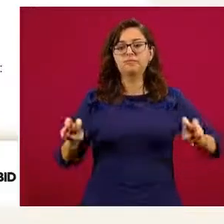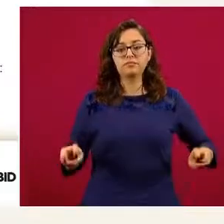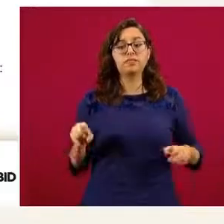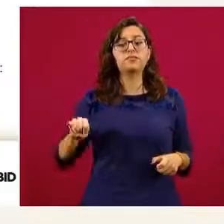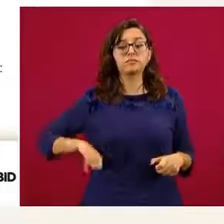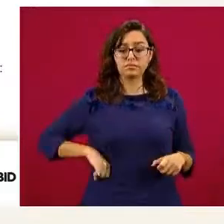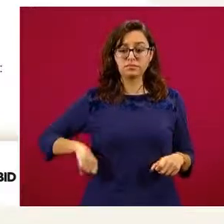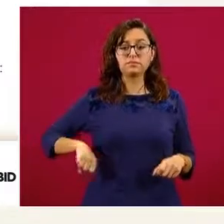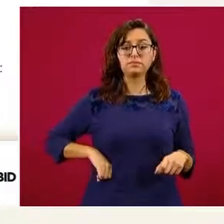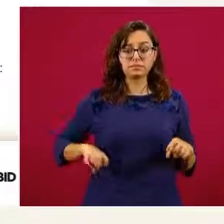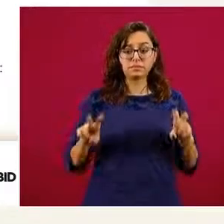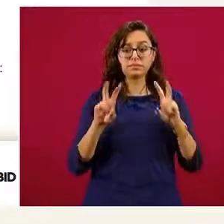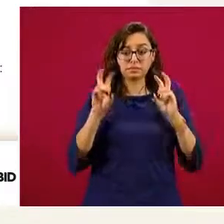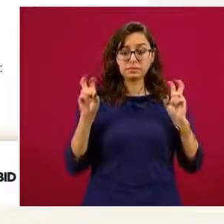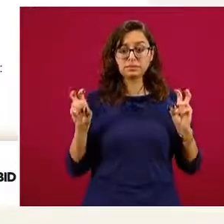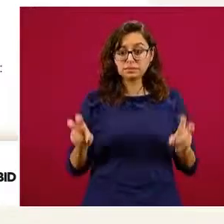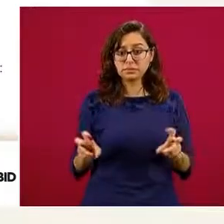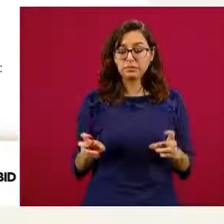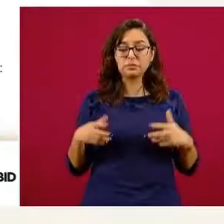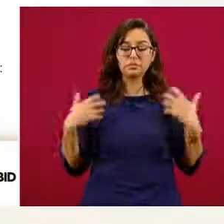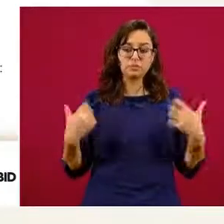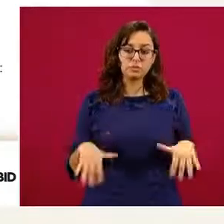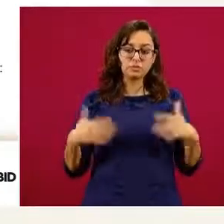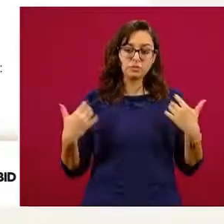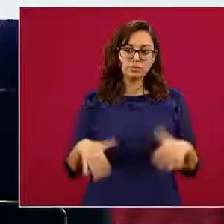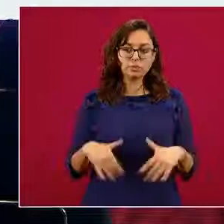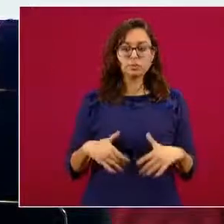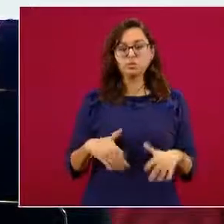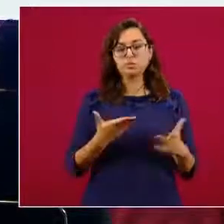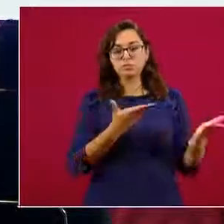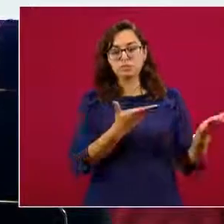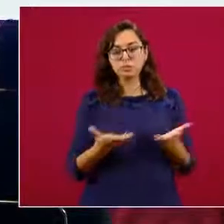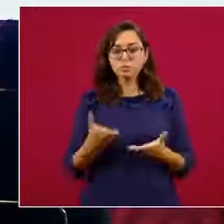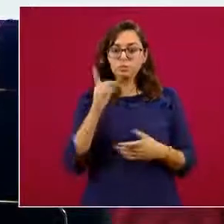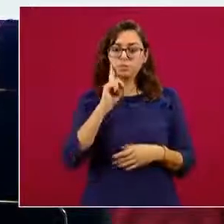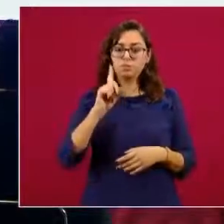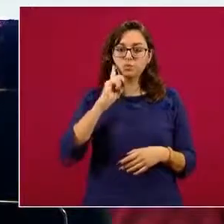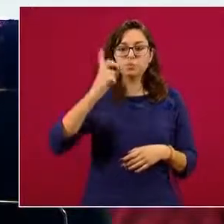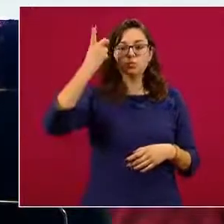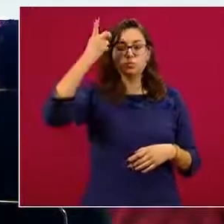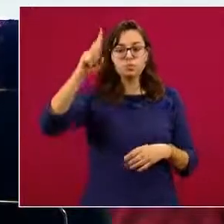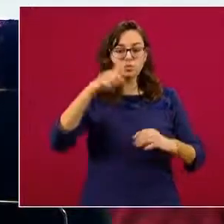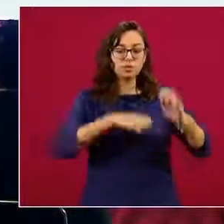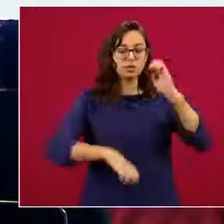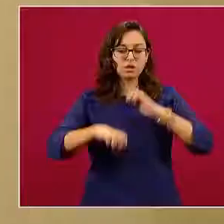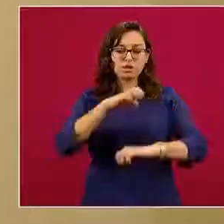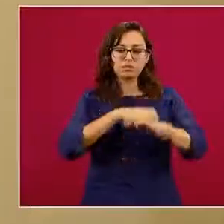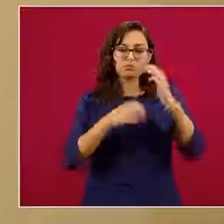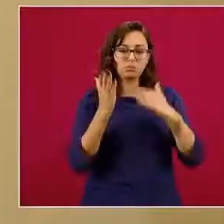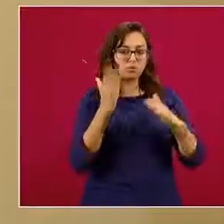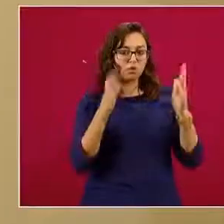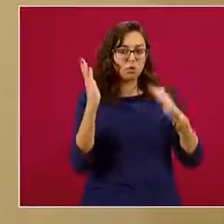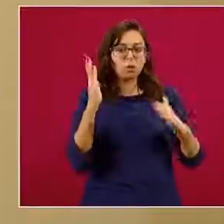tendremos pues el honor de recibir a empresarias exitosas que nos van a